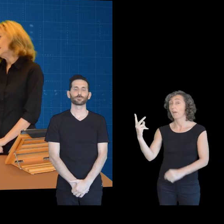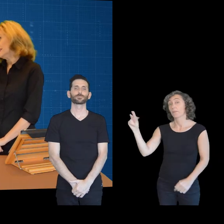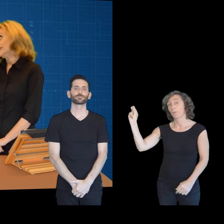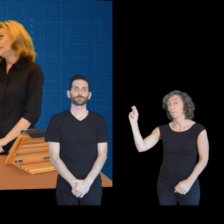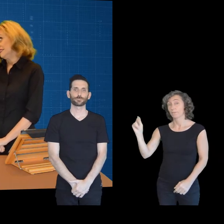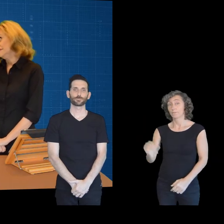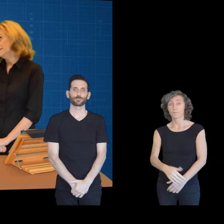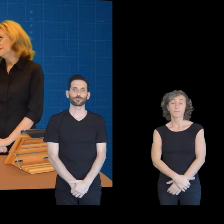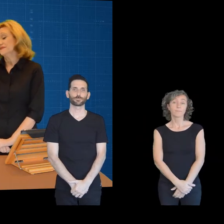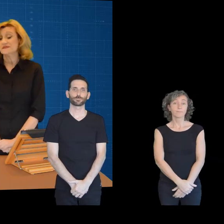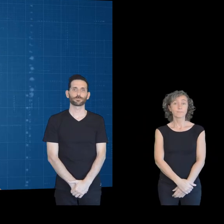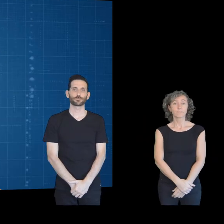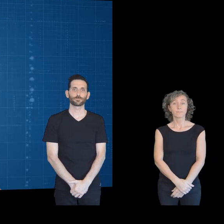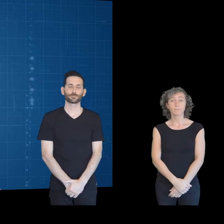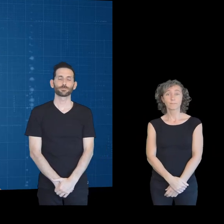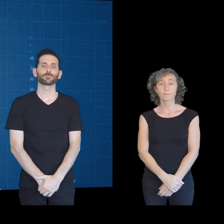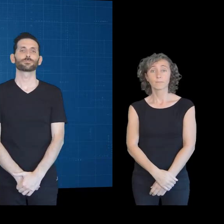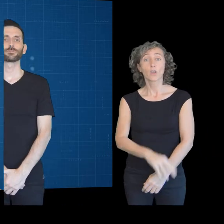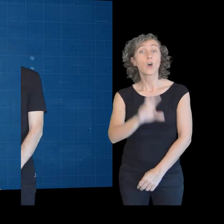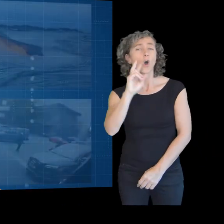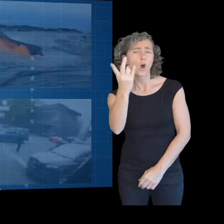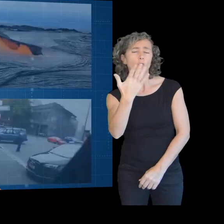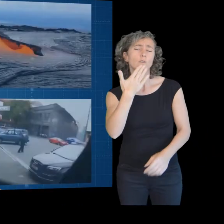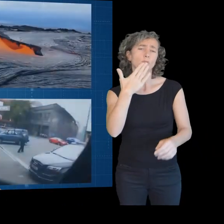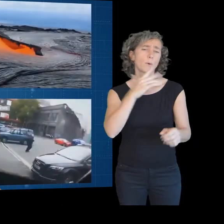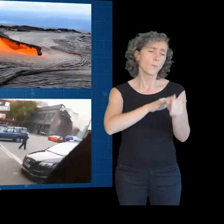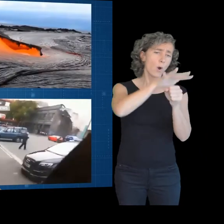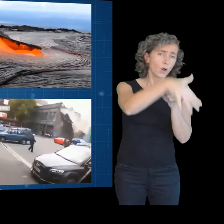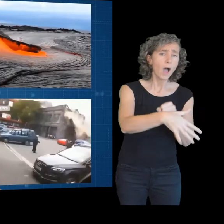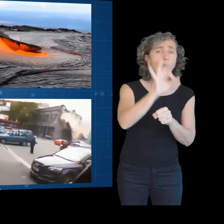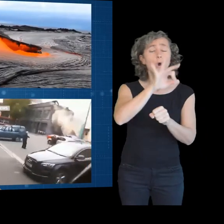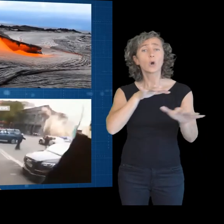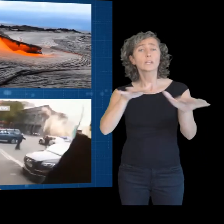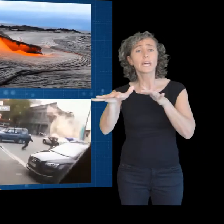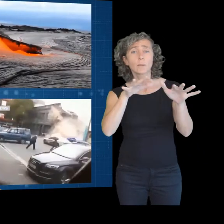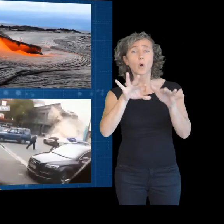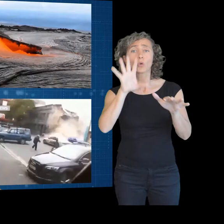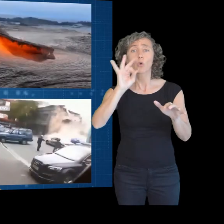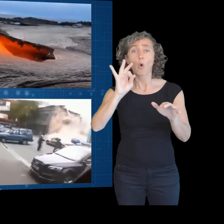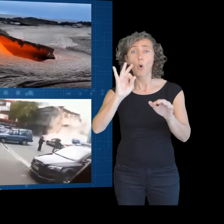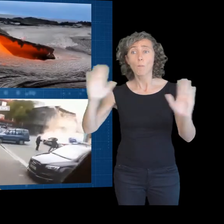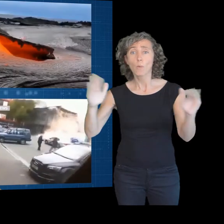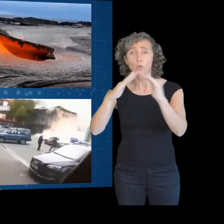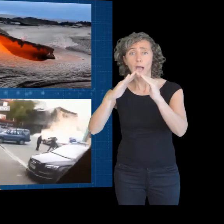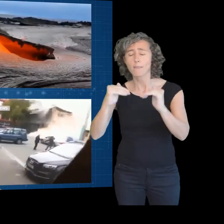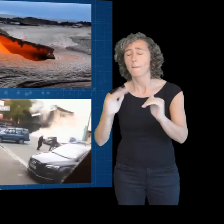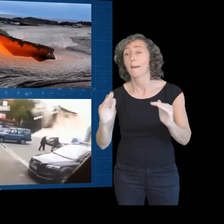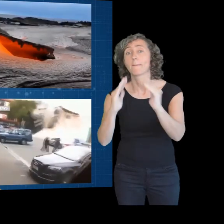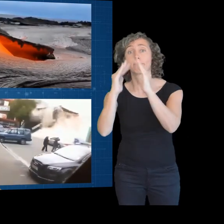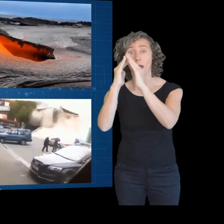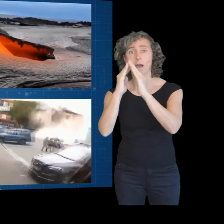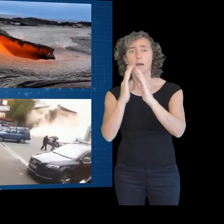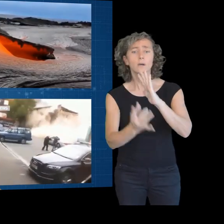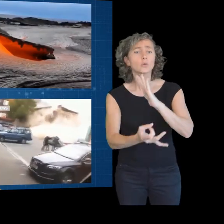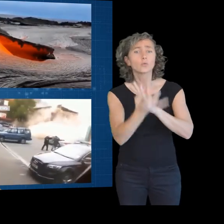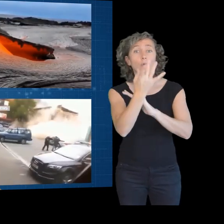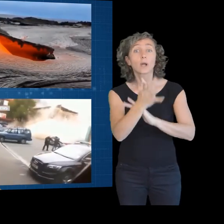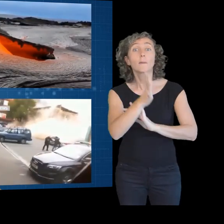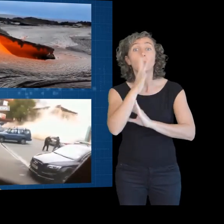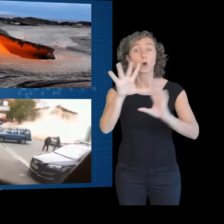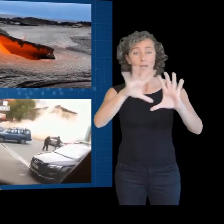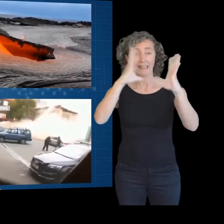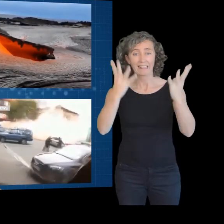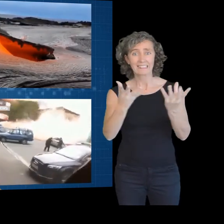te diría que sí. Outros fenómenos como o vulcanismo, os terremotos ou a formación das montañas teñen unha orixe